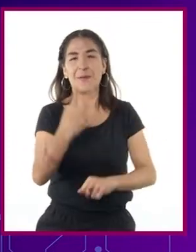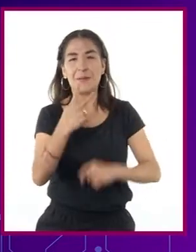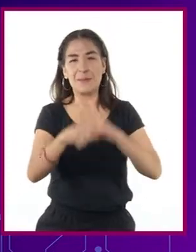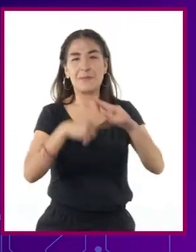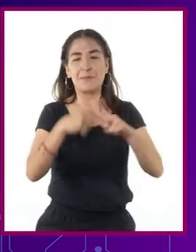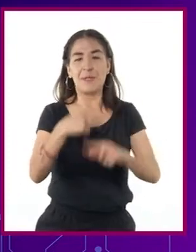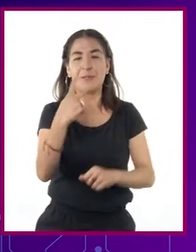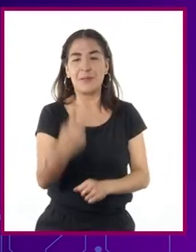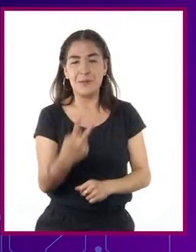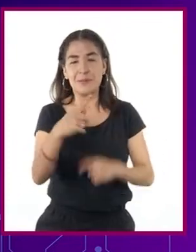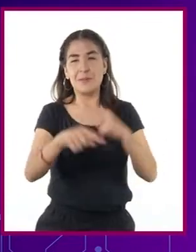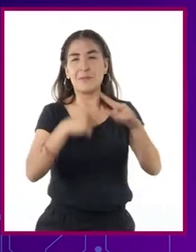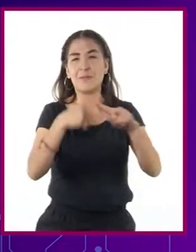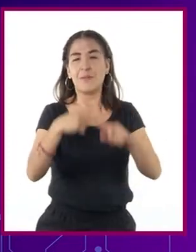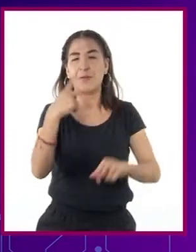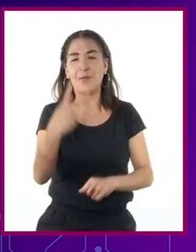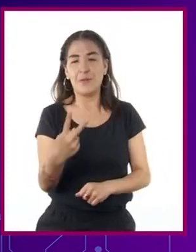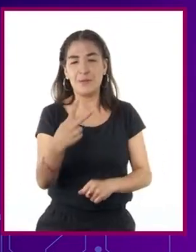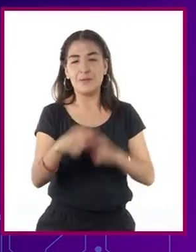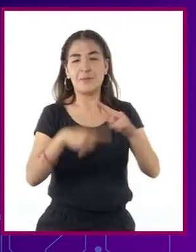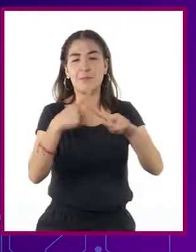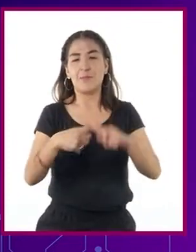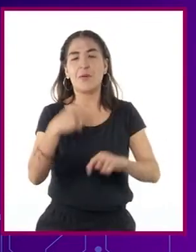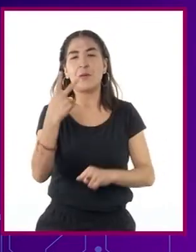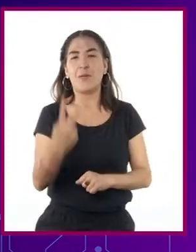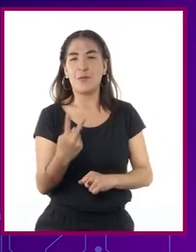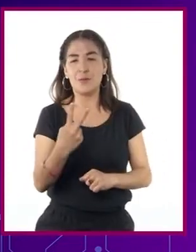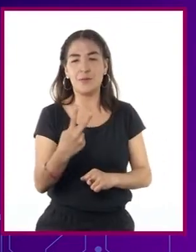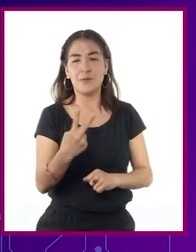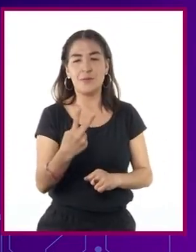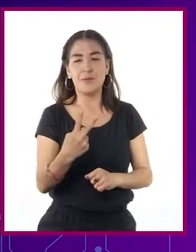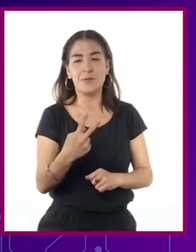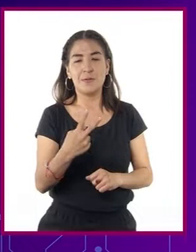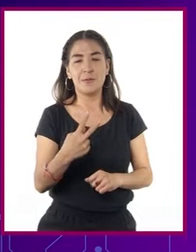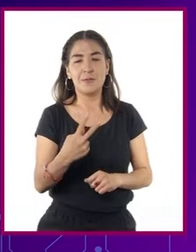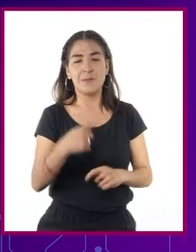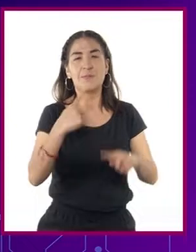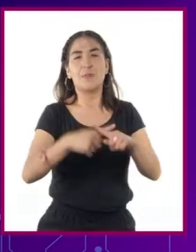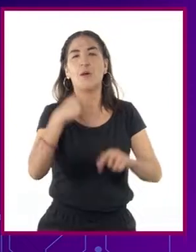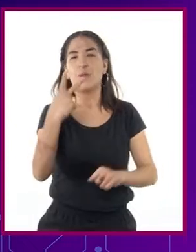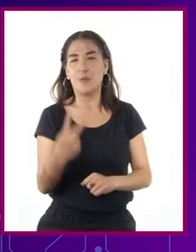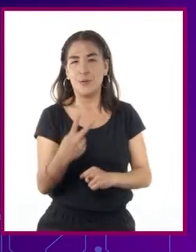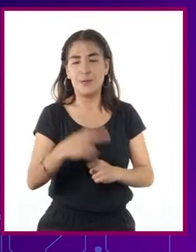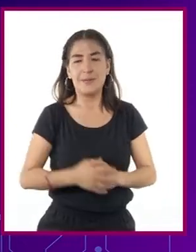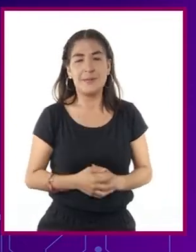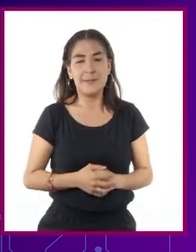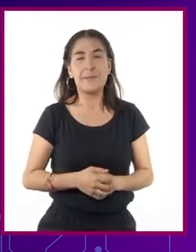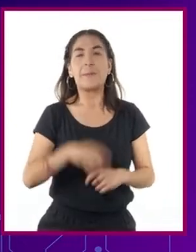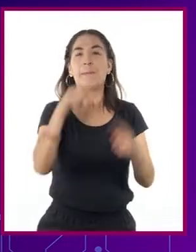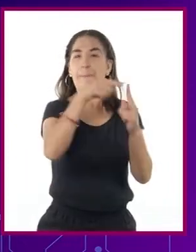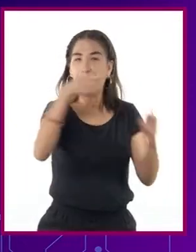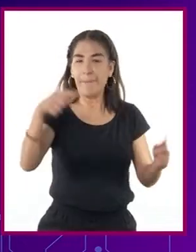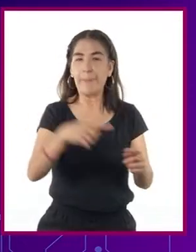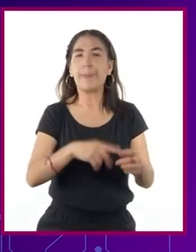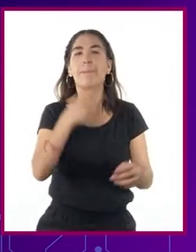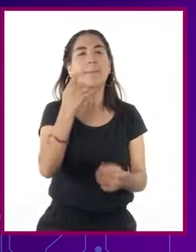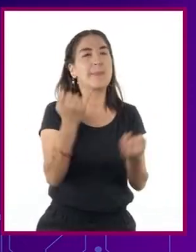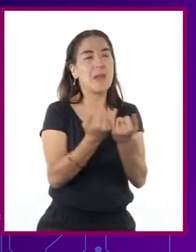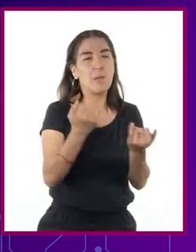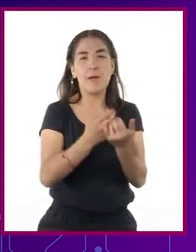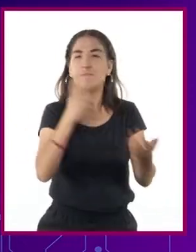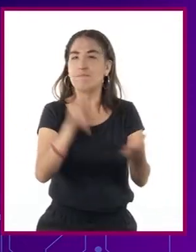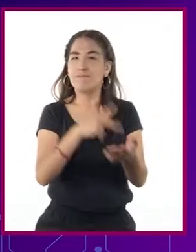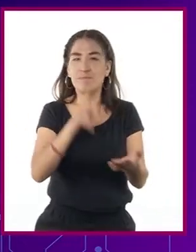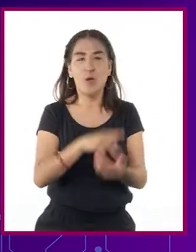por 2 por 2 por 2 por 2 por 2 En el dividendo se multiplica 4 veces